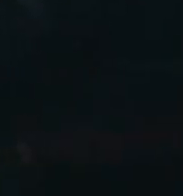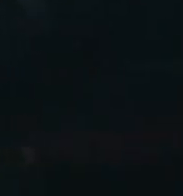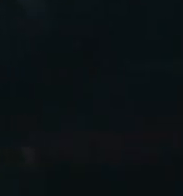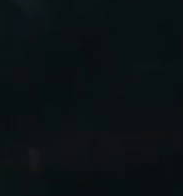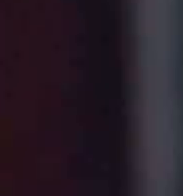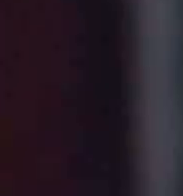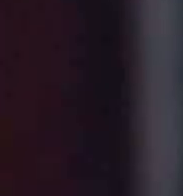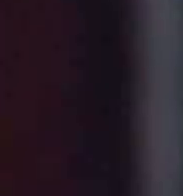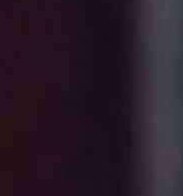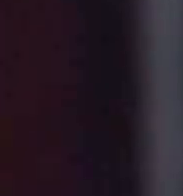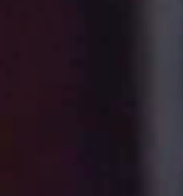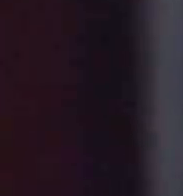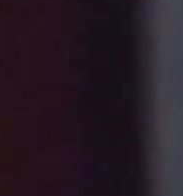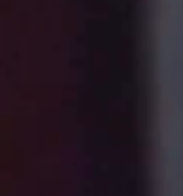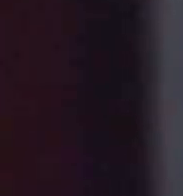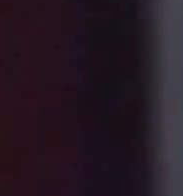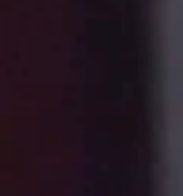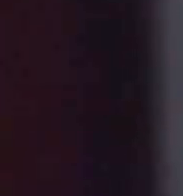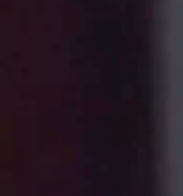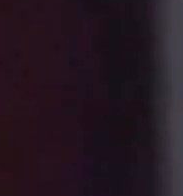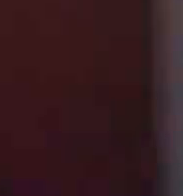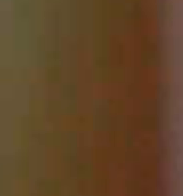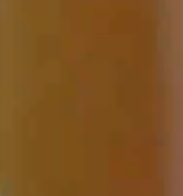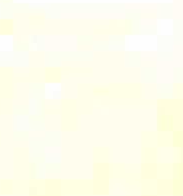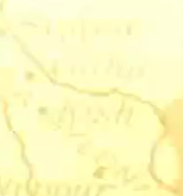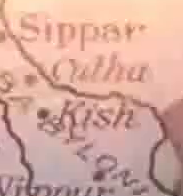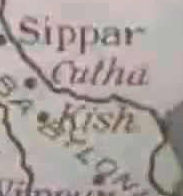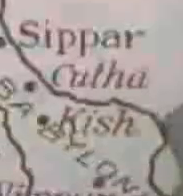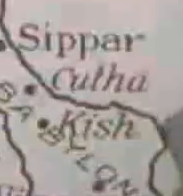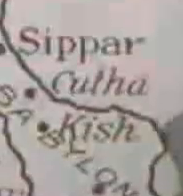el gobierno, ni los intelectuales, ni el pueblo.